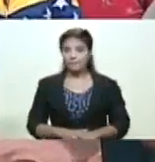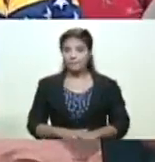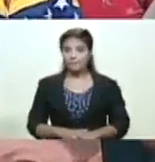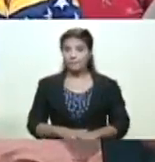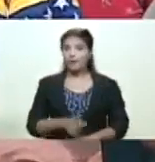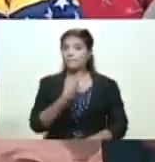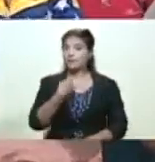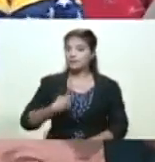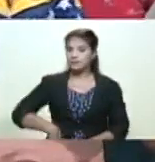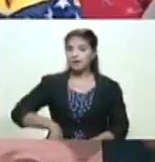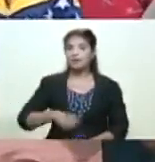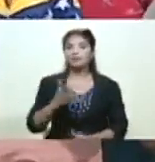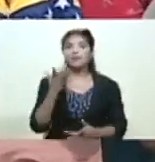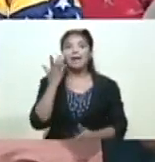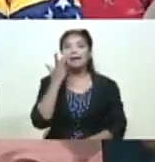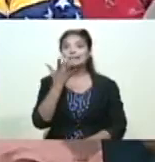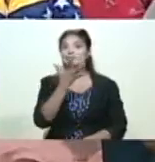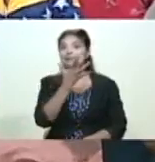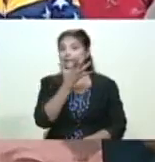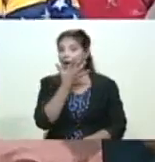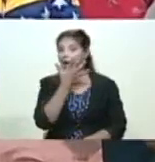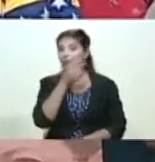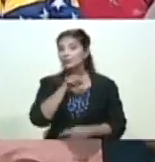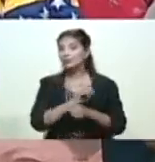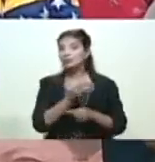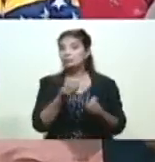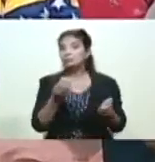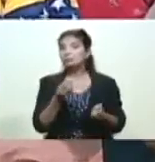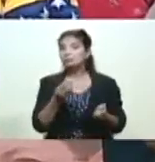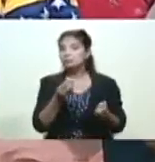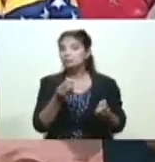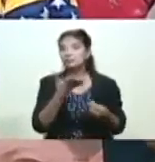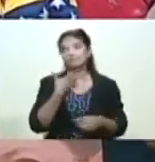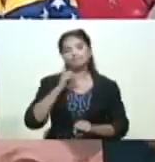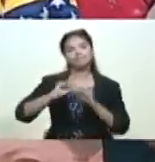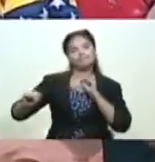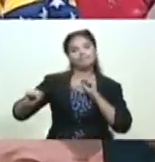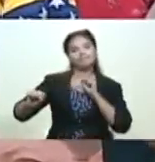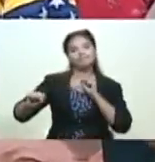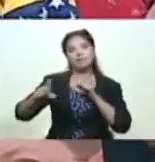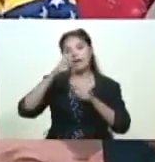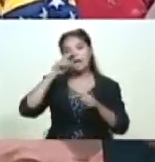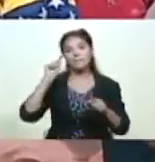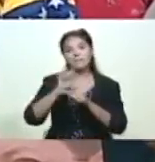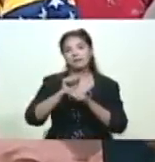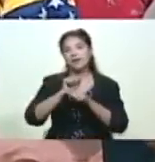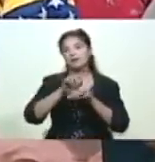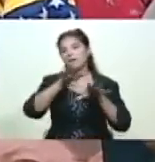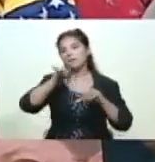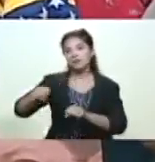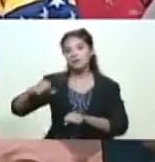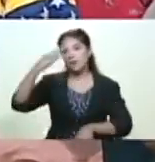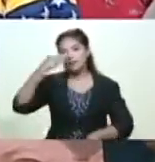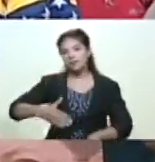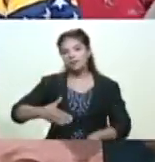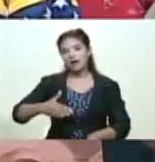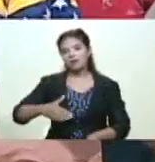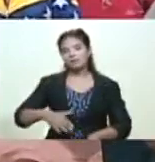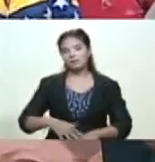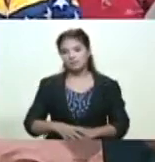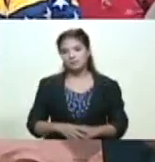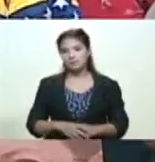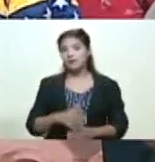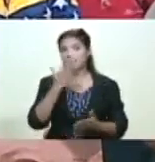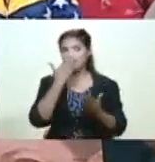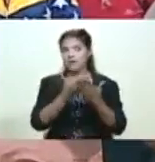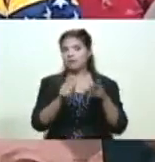al presidente Santos no le quedó otra que rechazar la amenaza de invasión militar de Venezuela